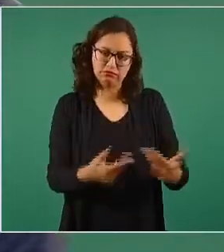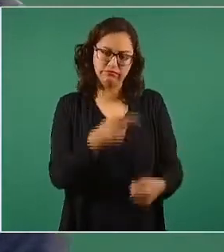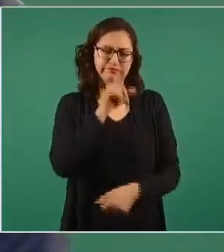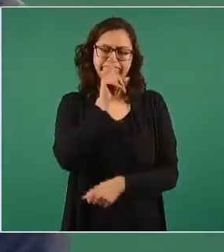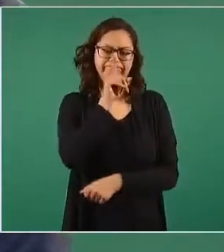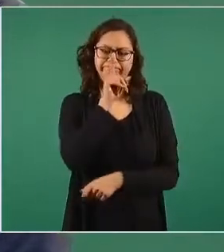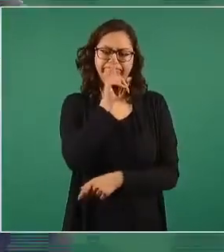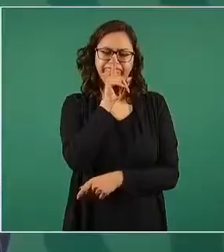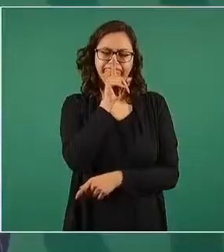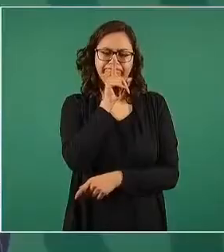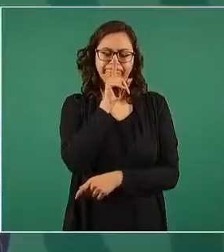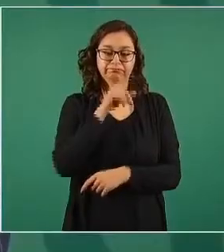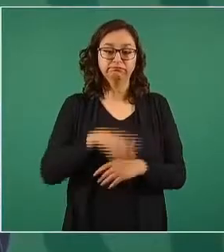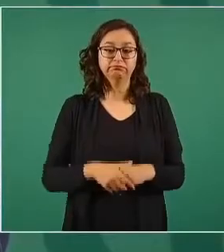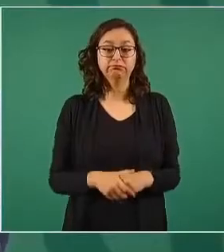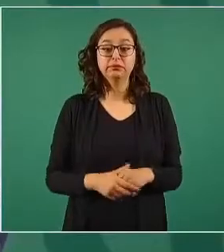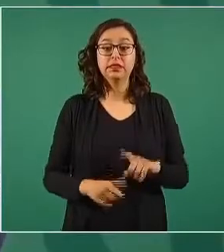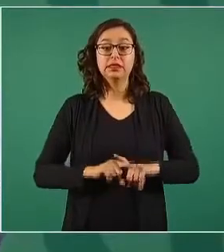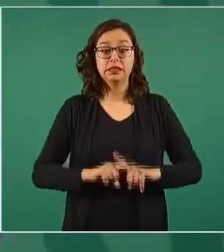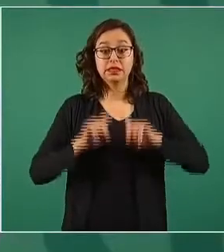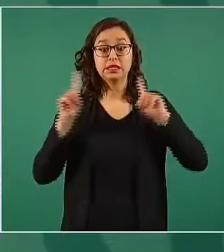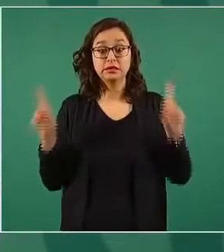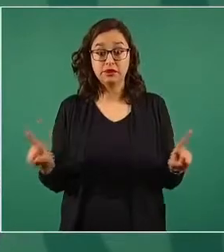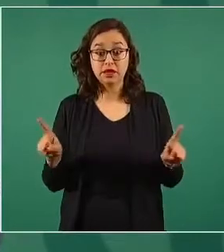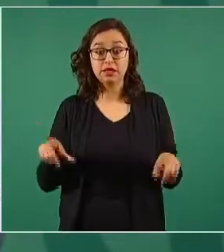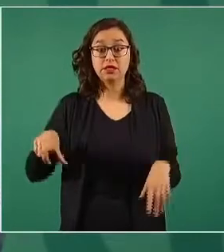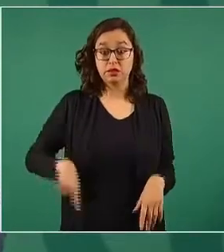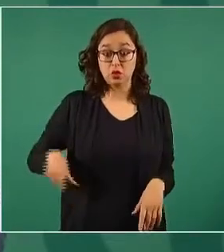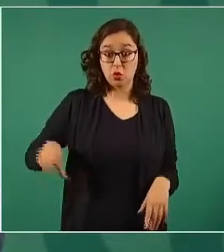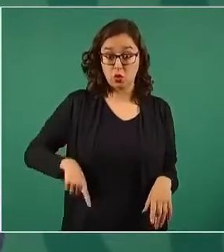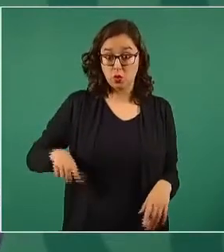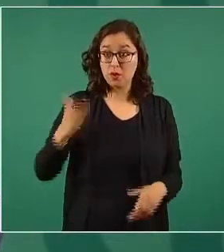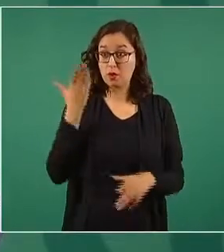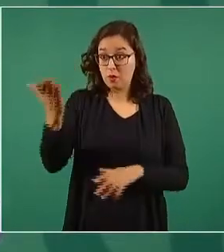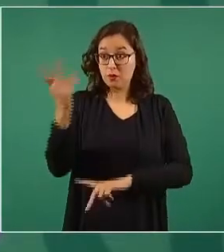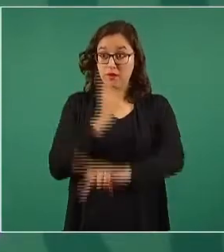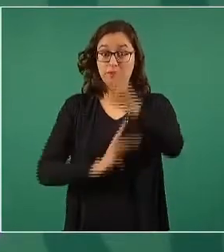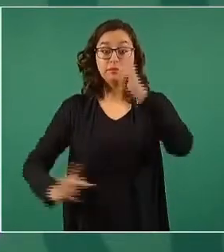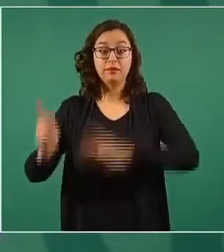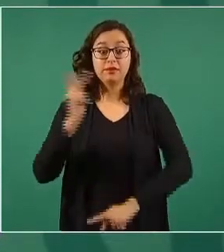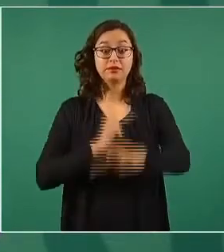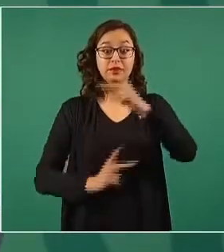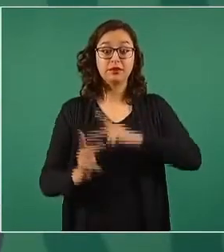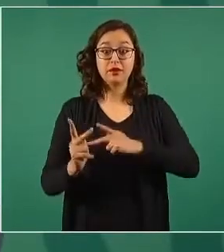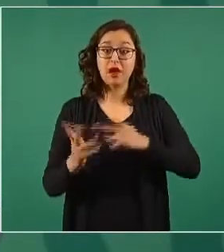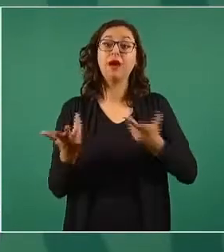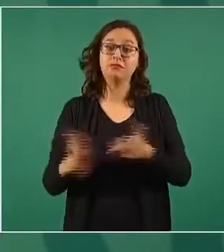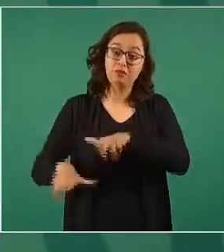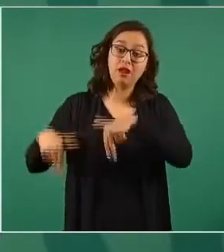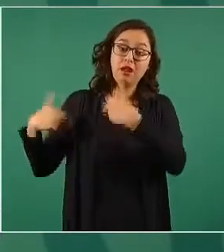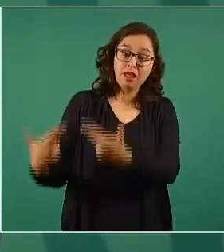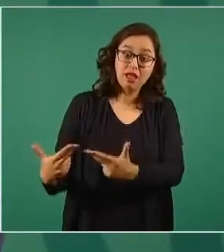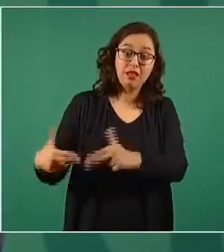hijos, pero la deuda pública sí, esa sí se